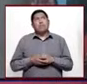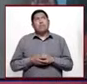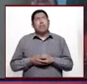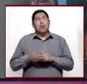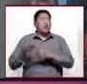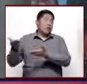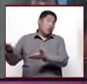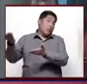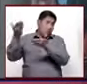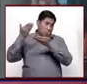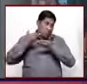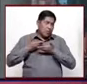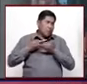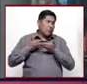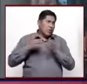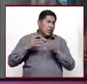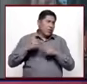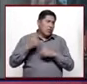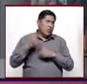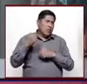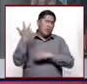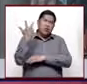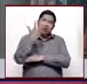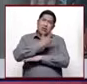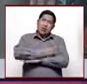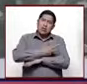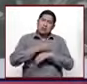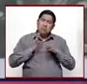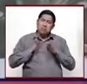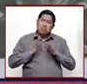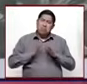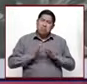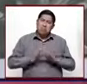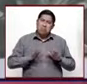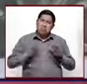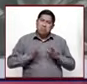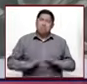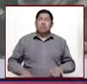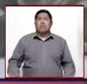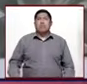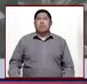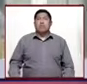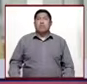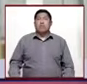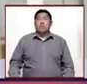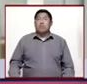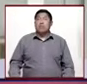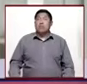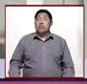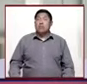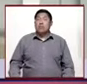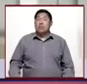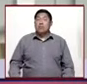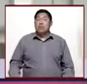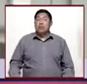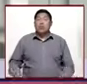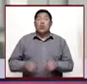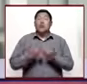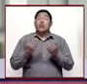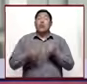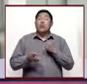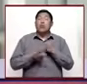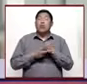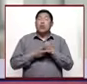llegando y tenemos almacenado en planta ya son 3 días del que tendríamos lo que es de autonomía. ¿Cuál es la situación en los surtidores? ¿Las filas se están empezando a